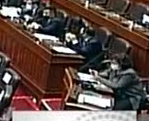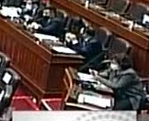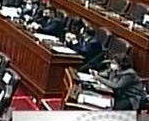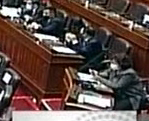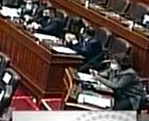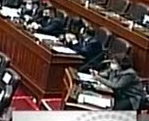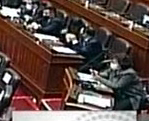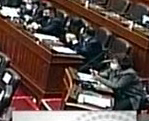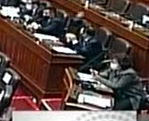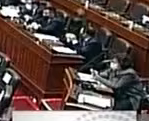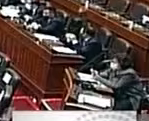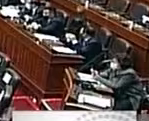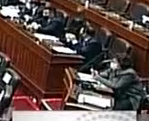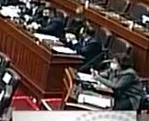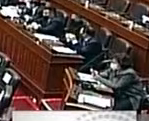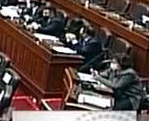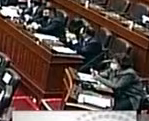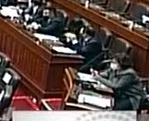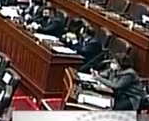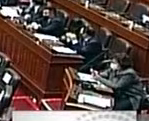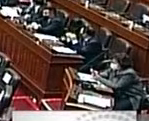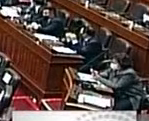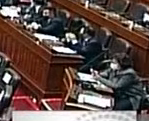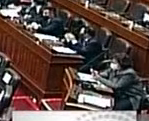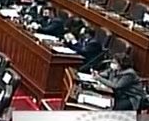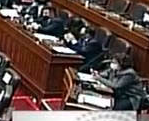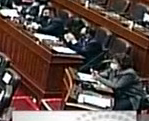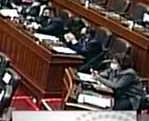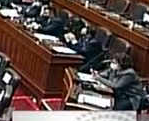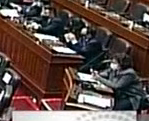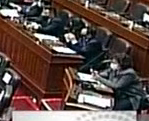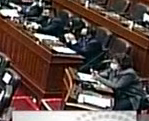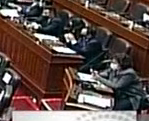el resto de ministros, ¿no? Ministra de la